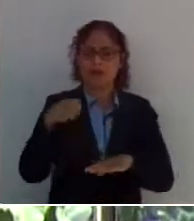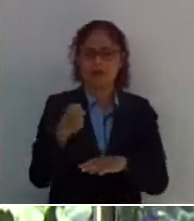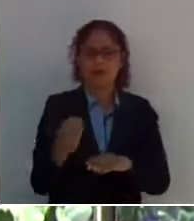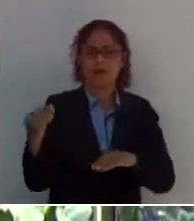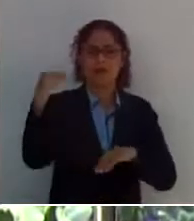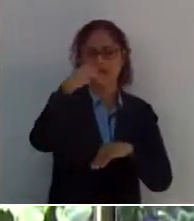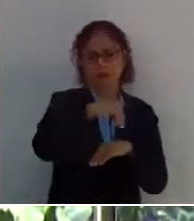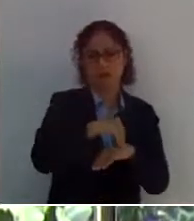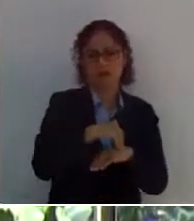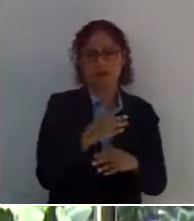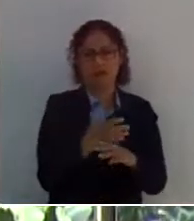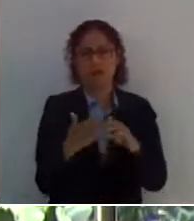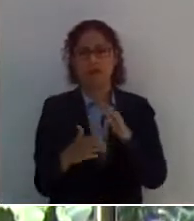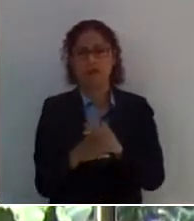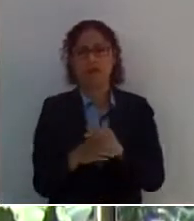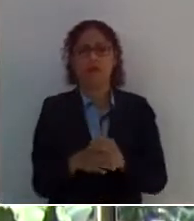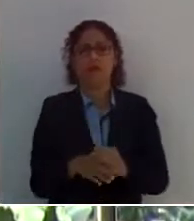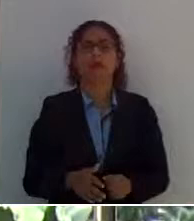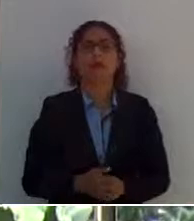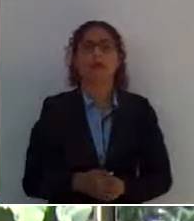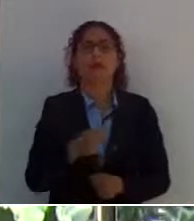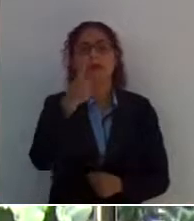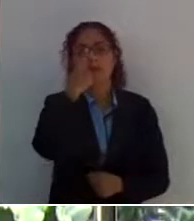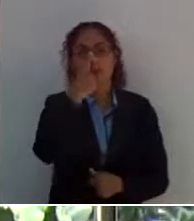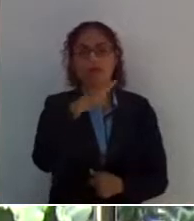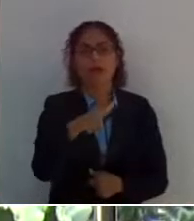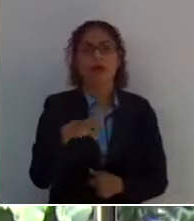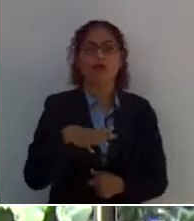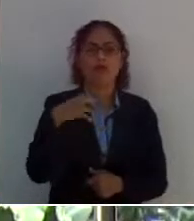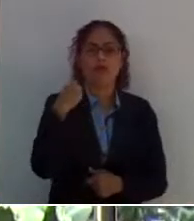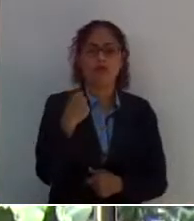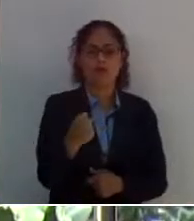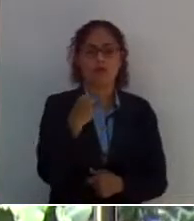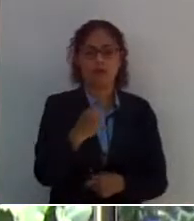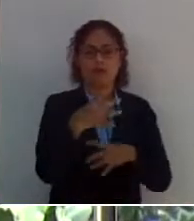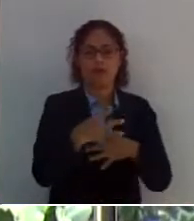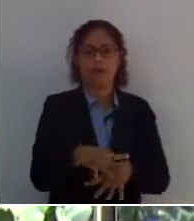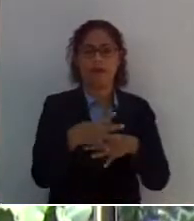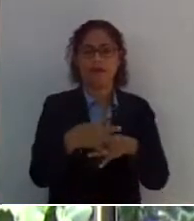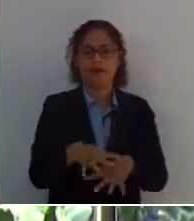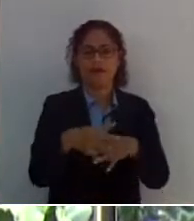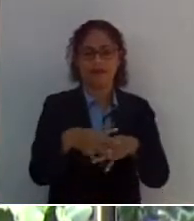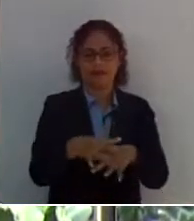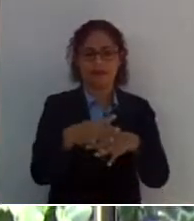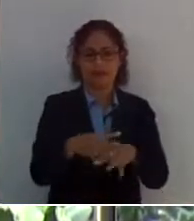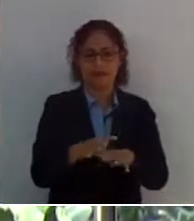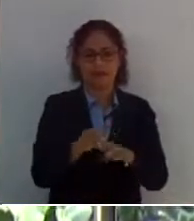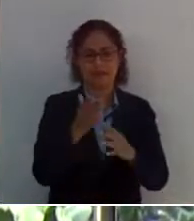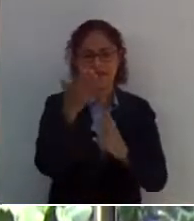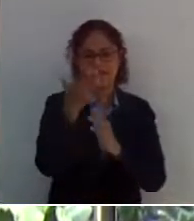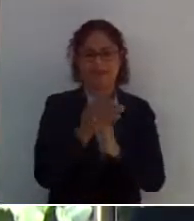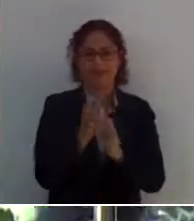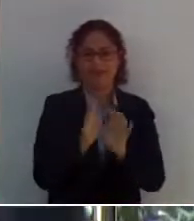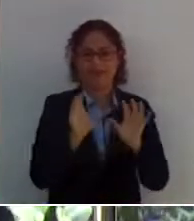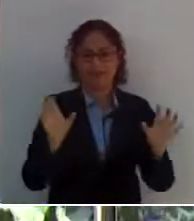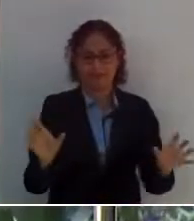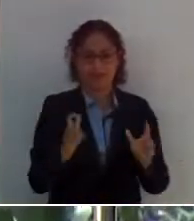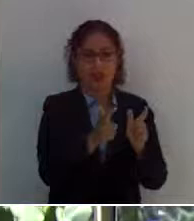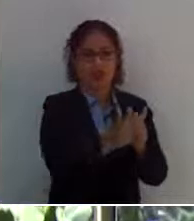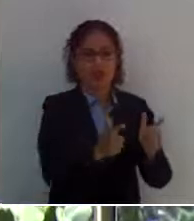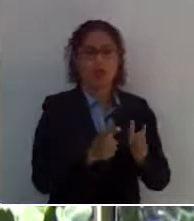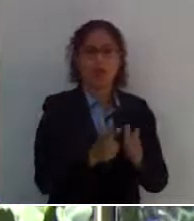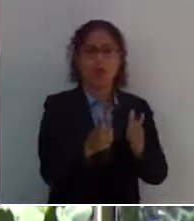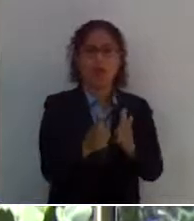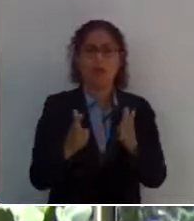acciones específicas. Una de ellas es la puesta en marcha de la División Estatal de Caminos, agrupamiento